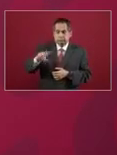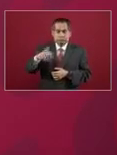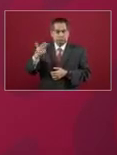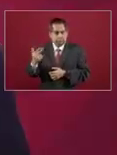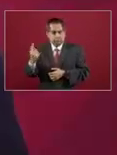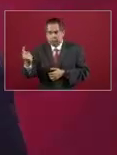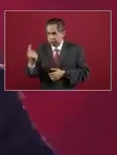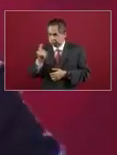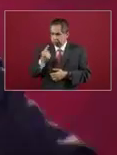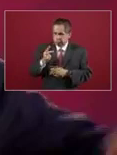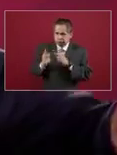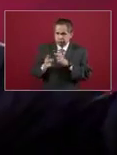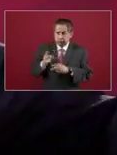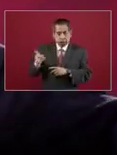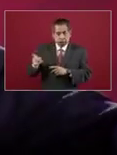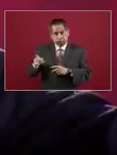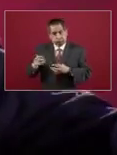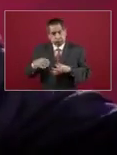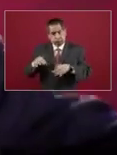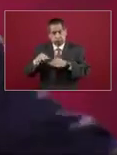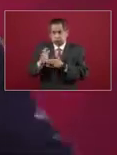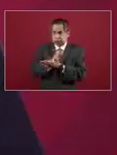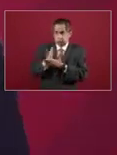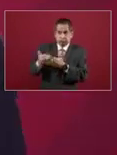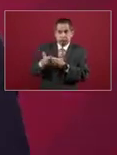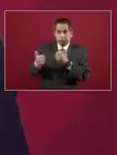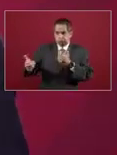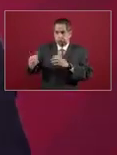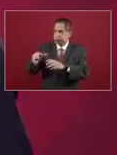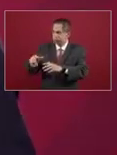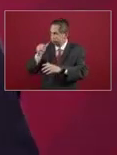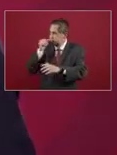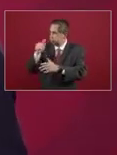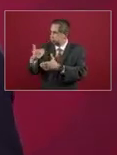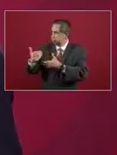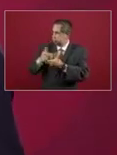Humanos, que es un organismo autónomo, independiente,